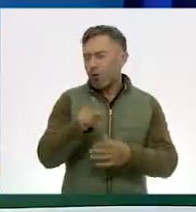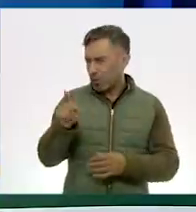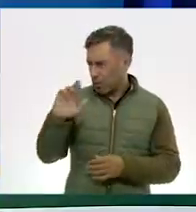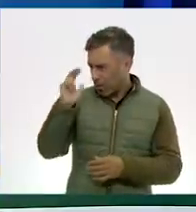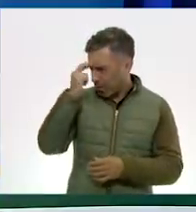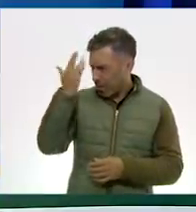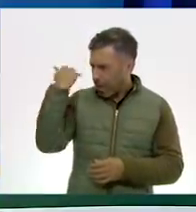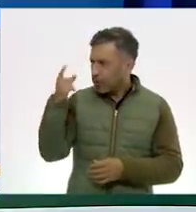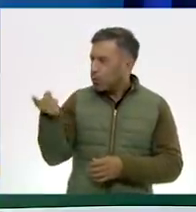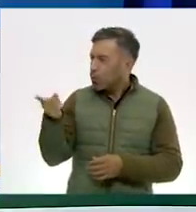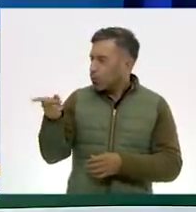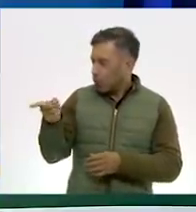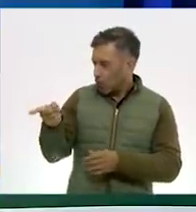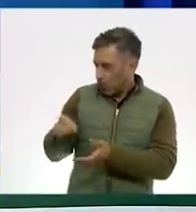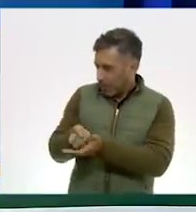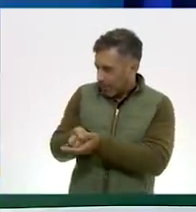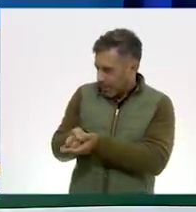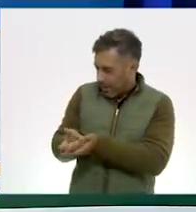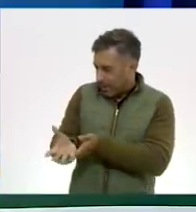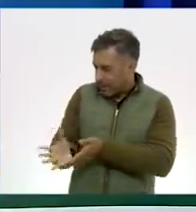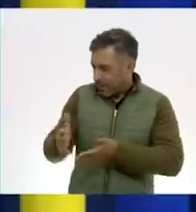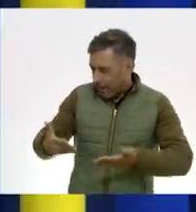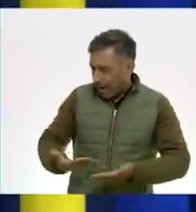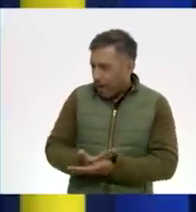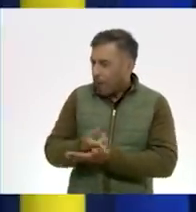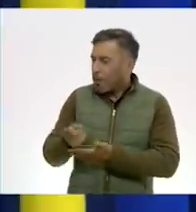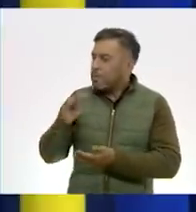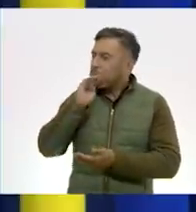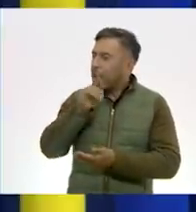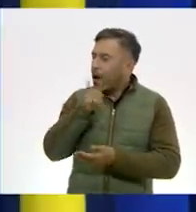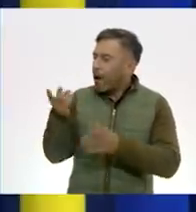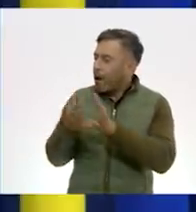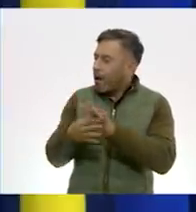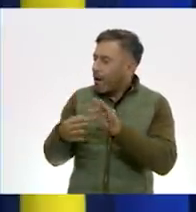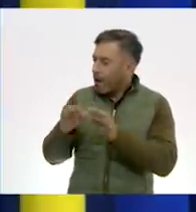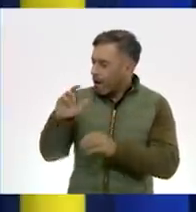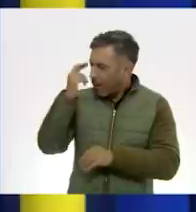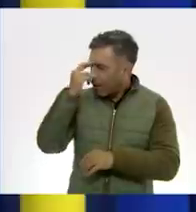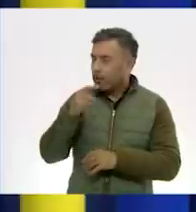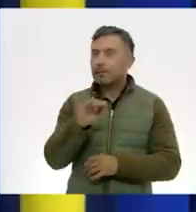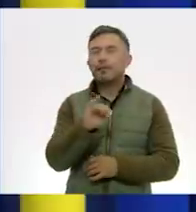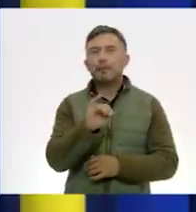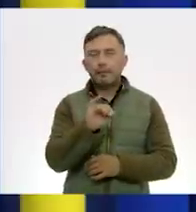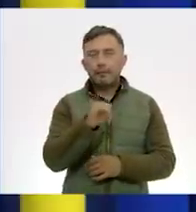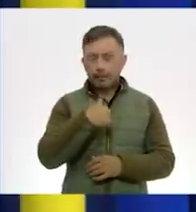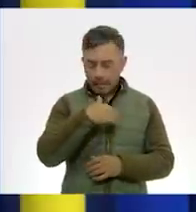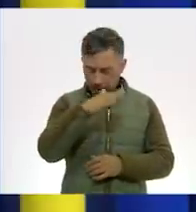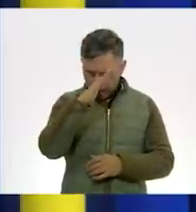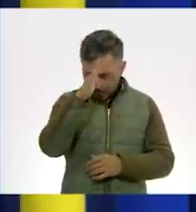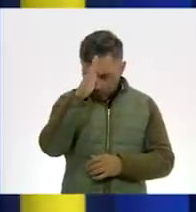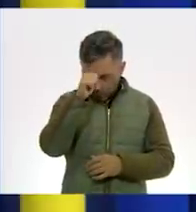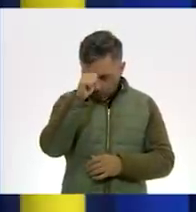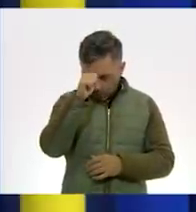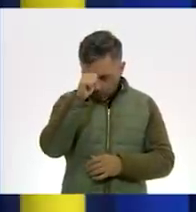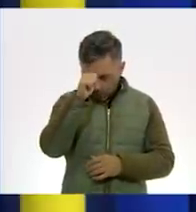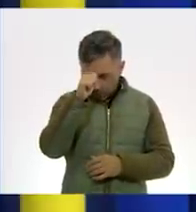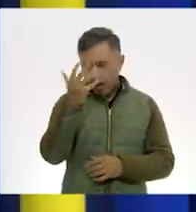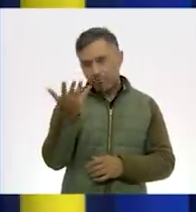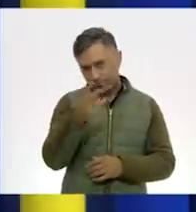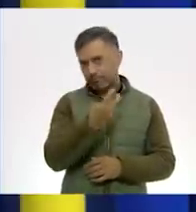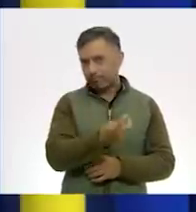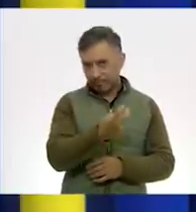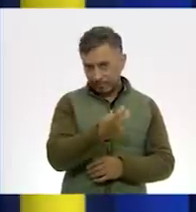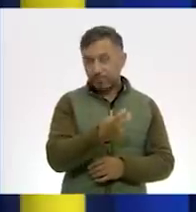momento, ese día tan especial de tu nacimiento? Sí, me acuerdo, bueno, más bien, efectivamente,